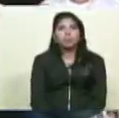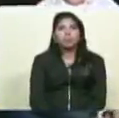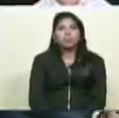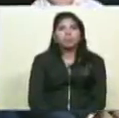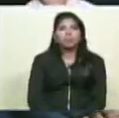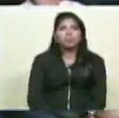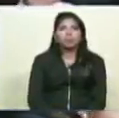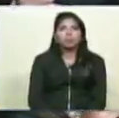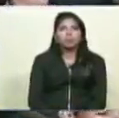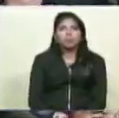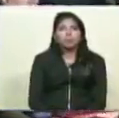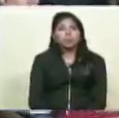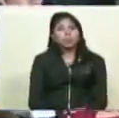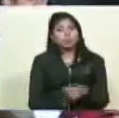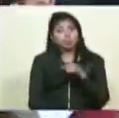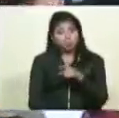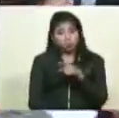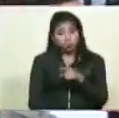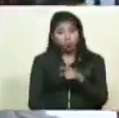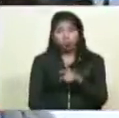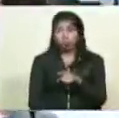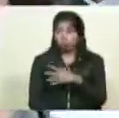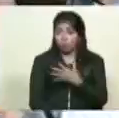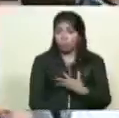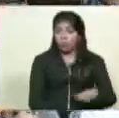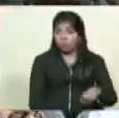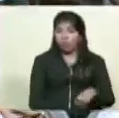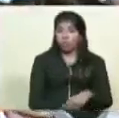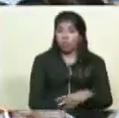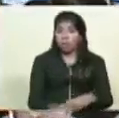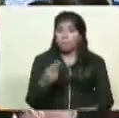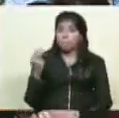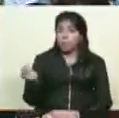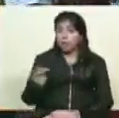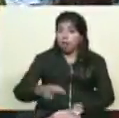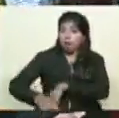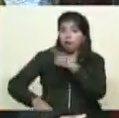Compañero Francisco, usted es presidente de esa comisión, póngase la pila.